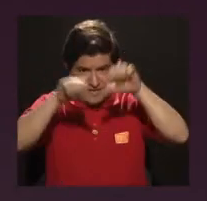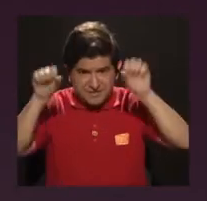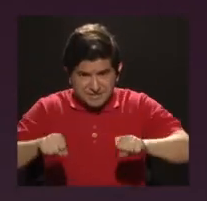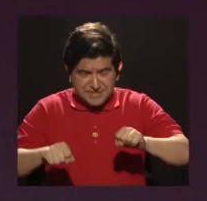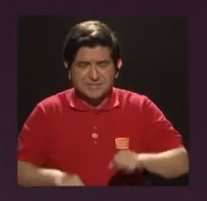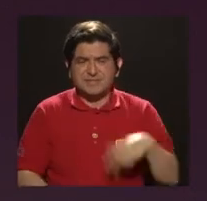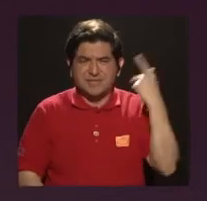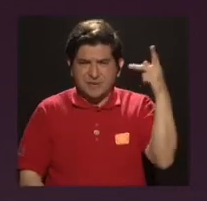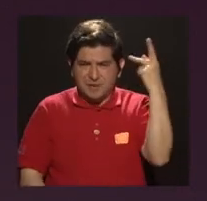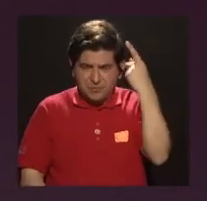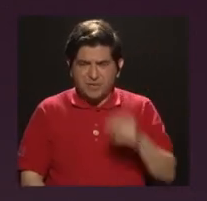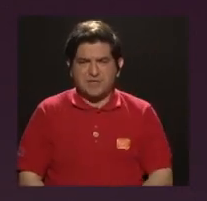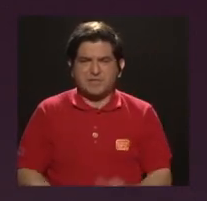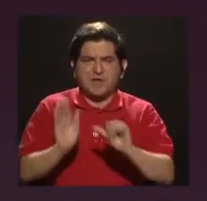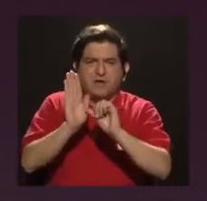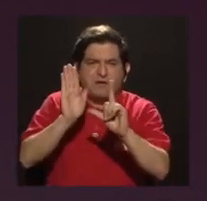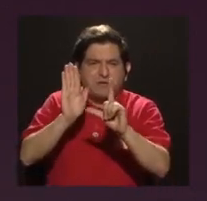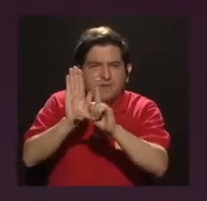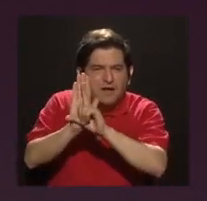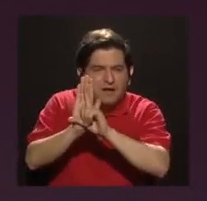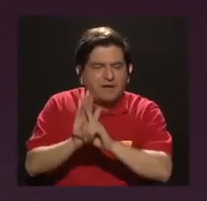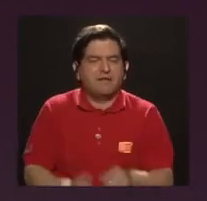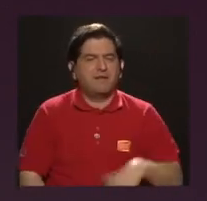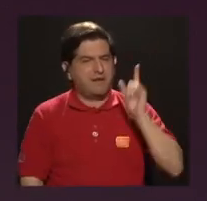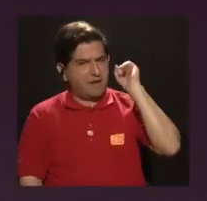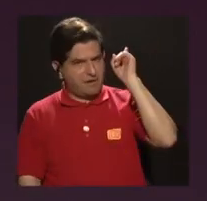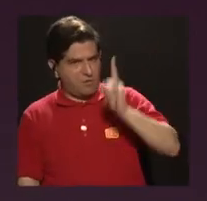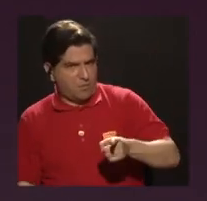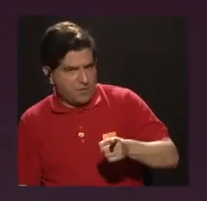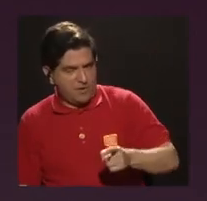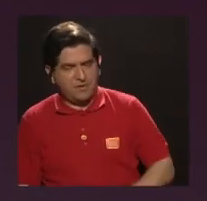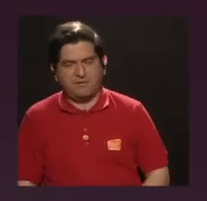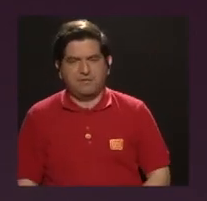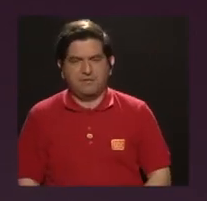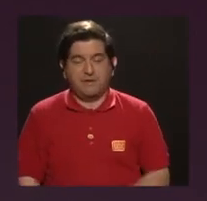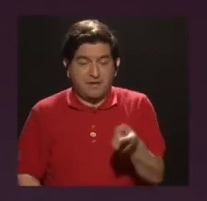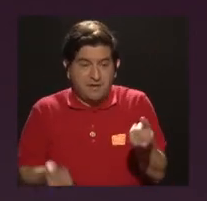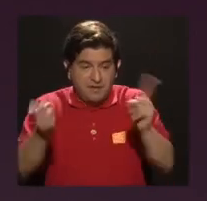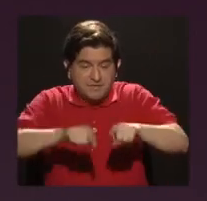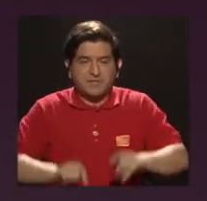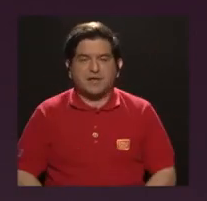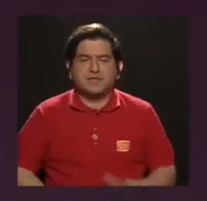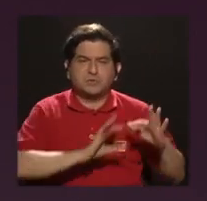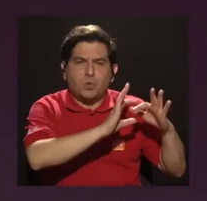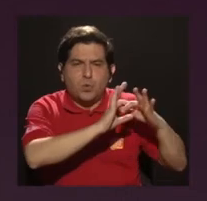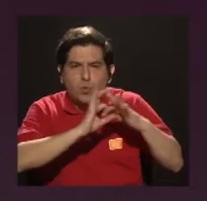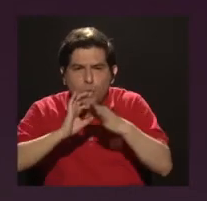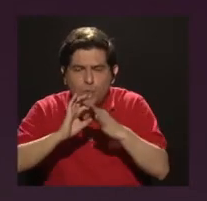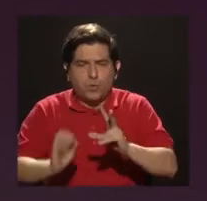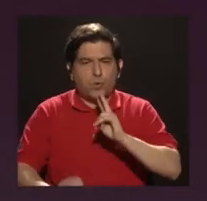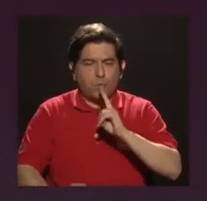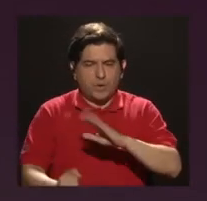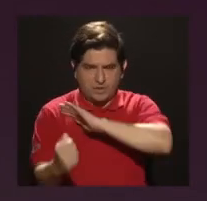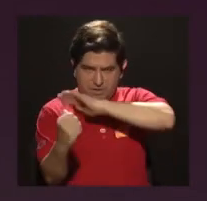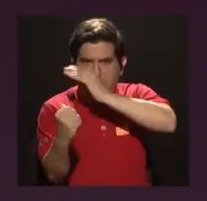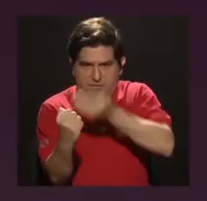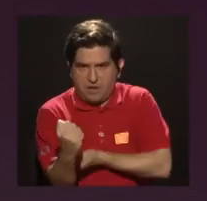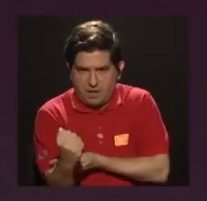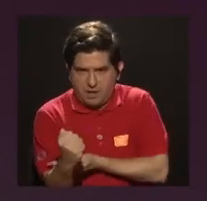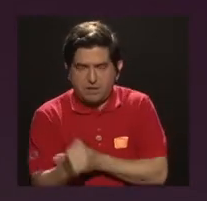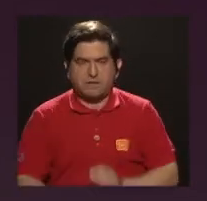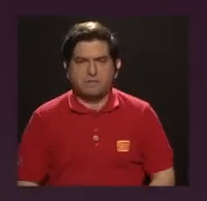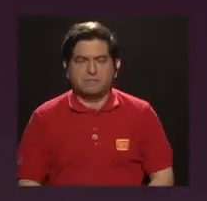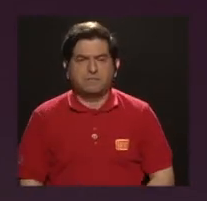político parlamentario obliga ahora a generar coaliciones con verdadero poder que puedan